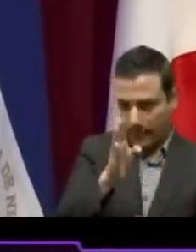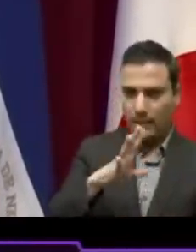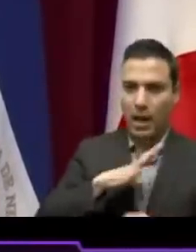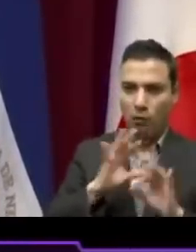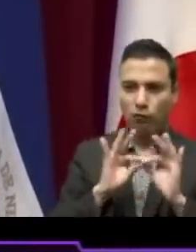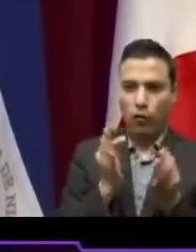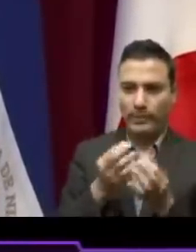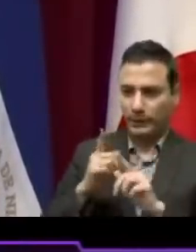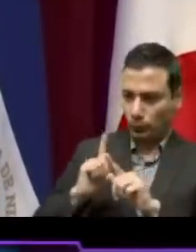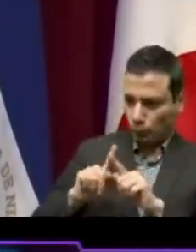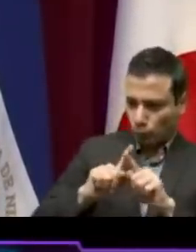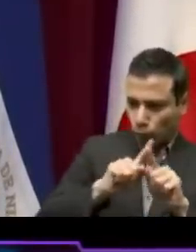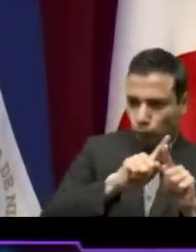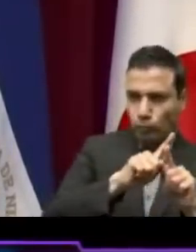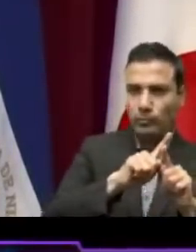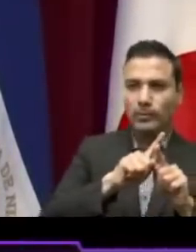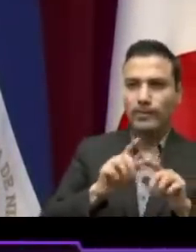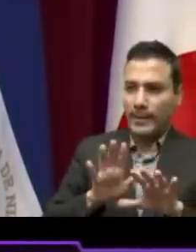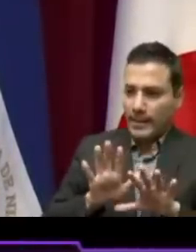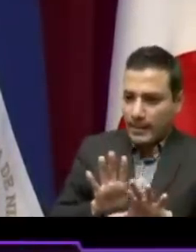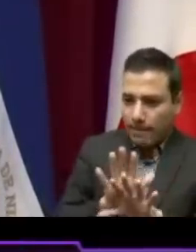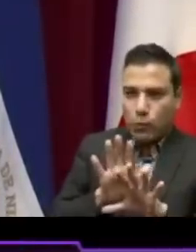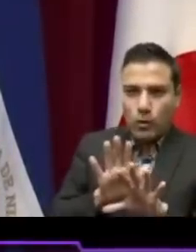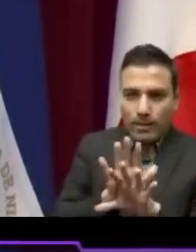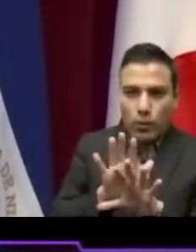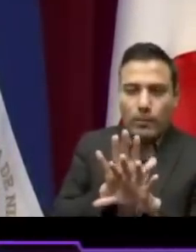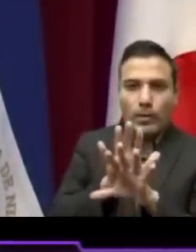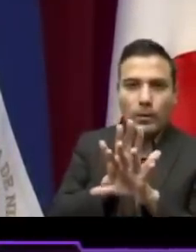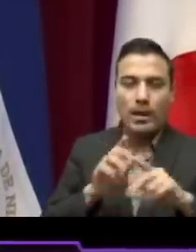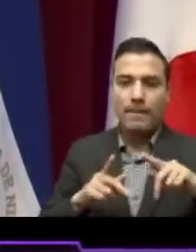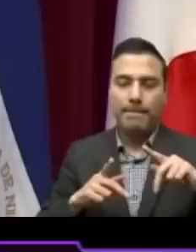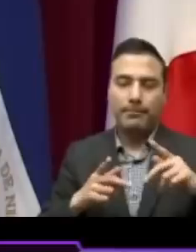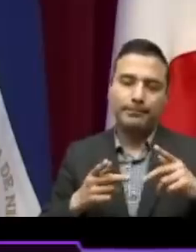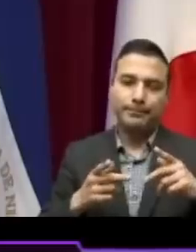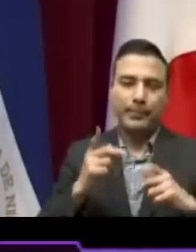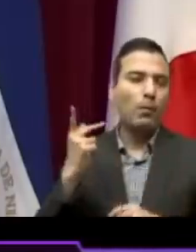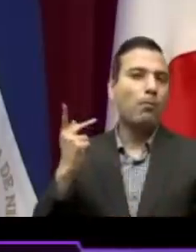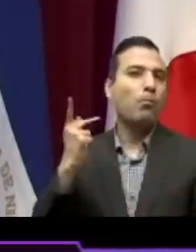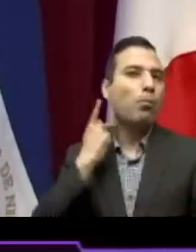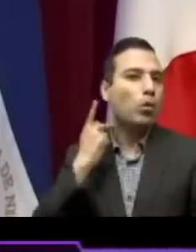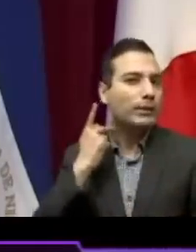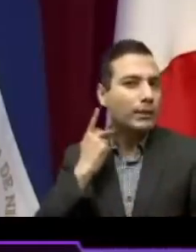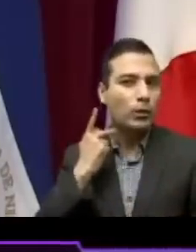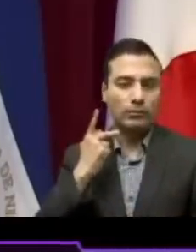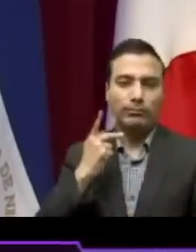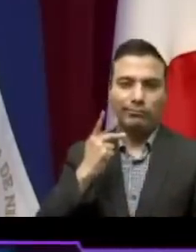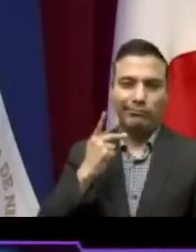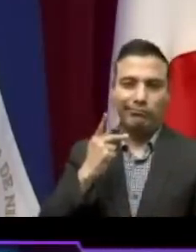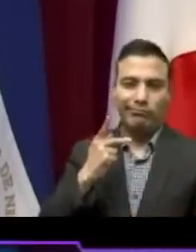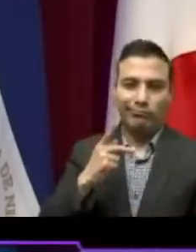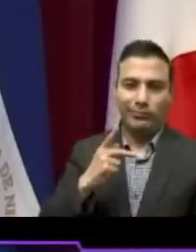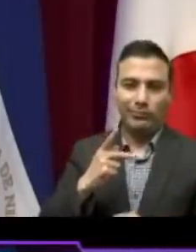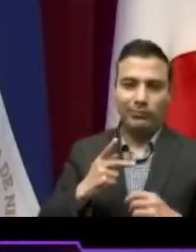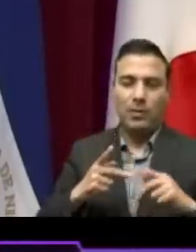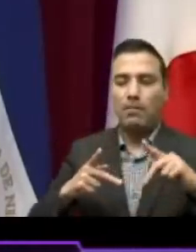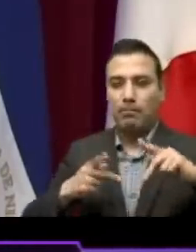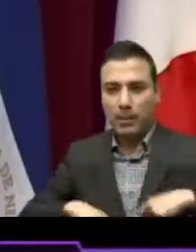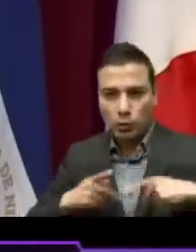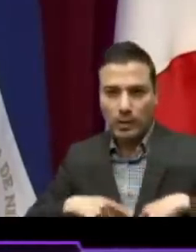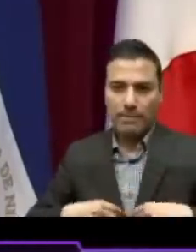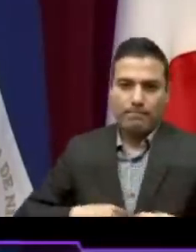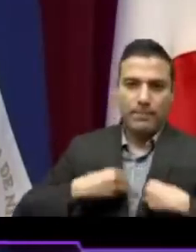modelando en todo el mundo la forma en que se expresa la dimensión política de nuestra vida en común